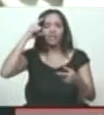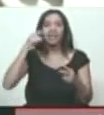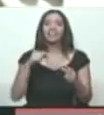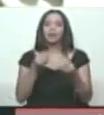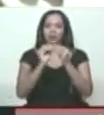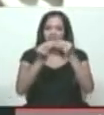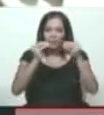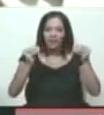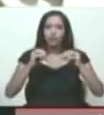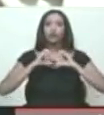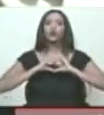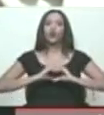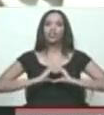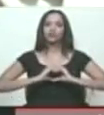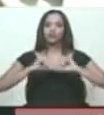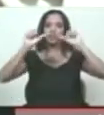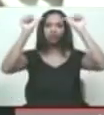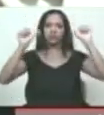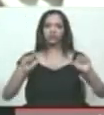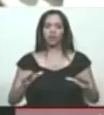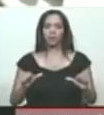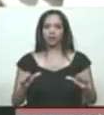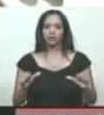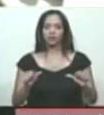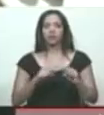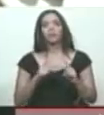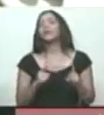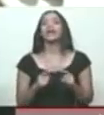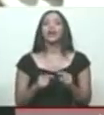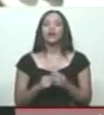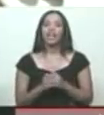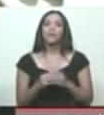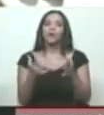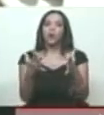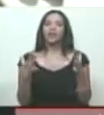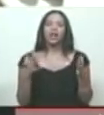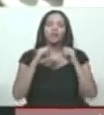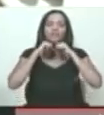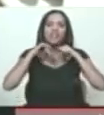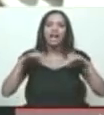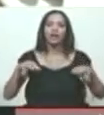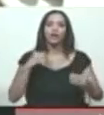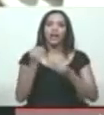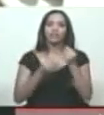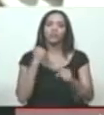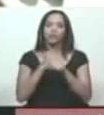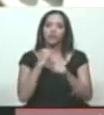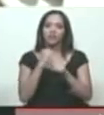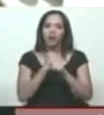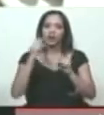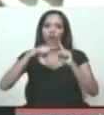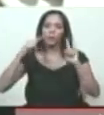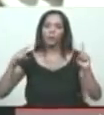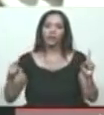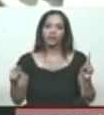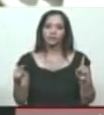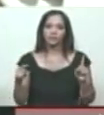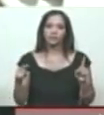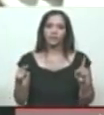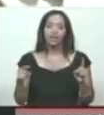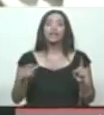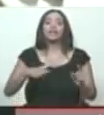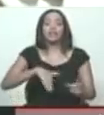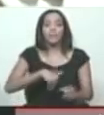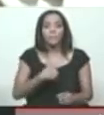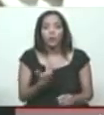del sistema. Pero hemos logrado el milagro hecho por los trabajadores de Corpoelep de